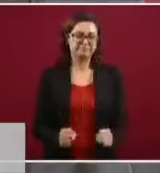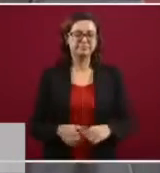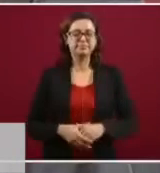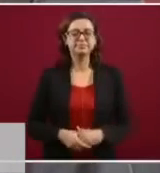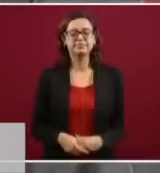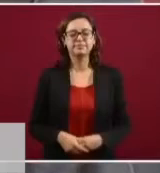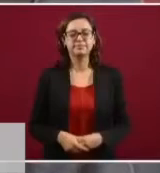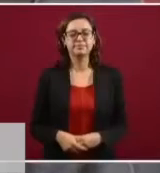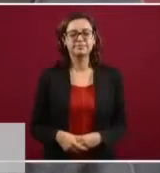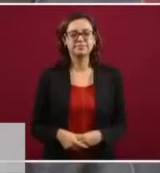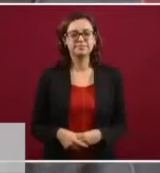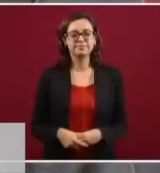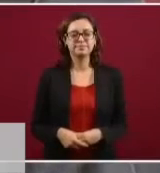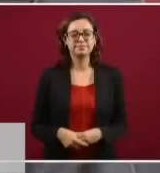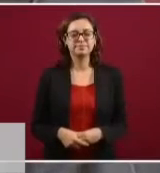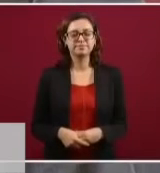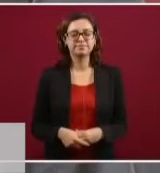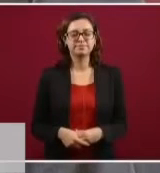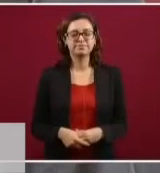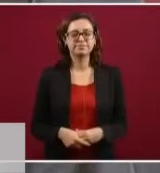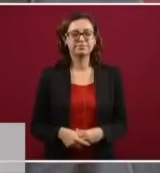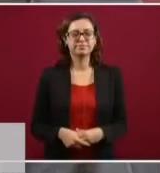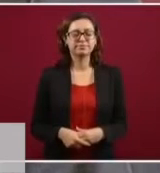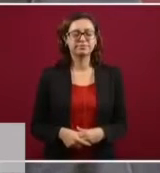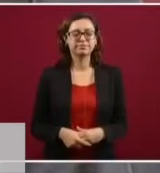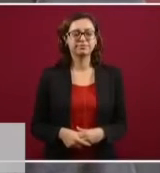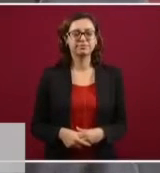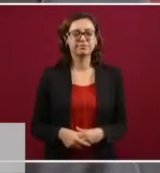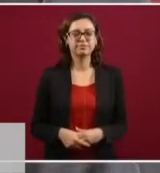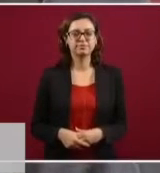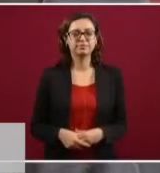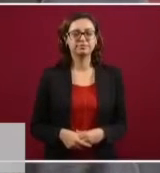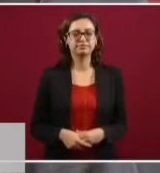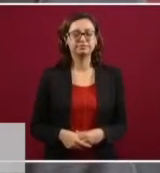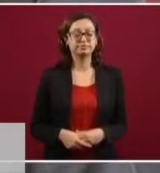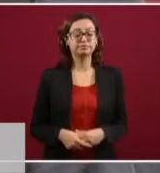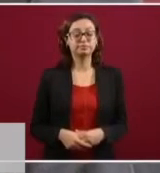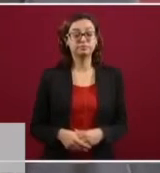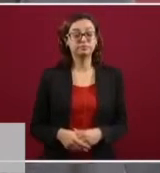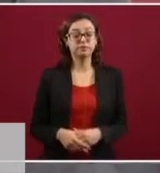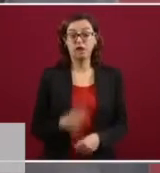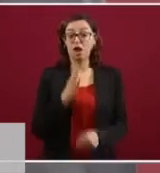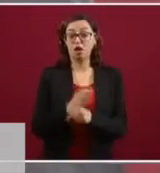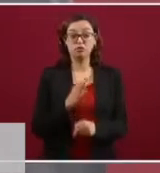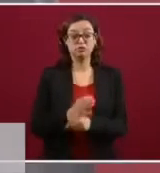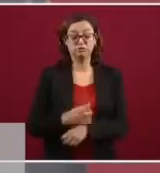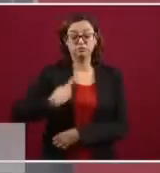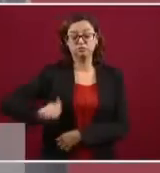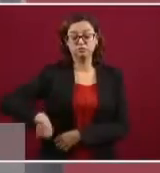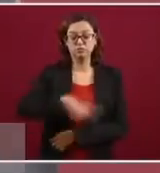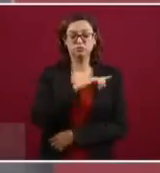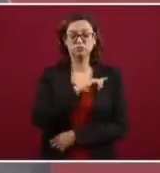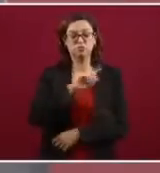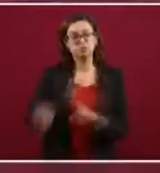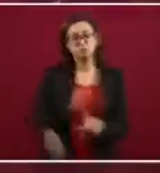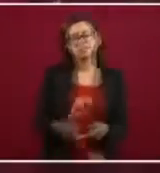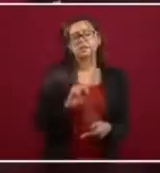las gasolineras. De igual manera, se informa que hay una baja de precios de la energía eléctrica para los consumidores domésticos.